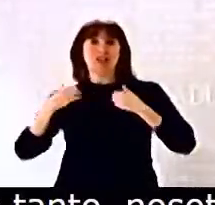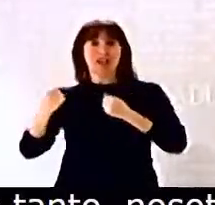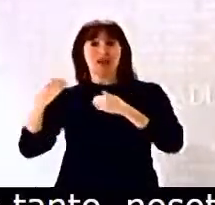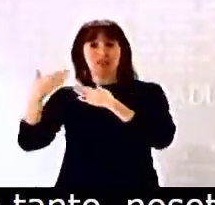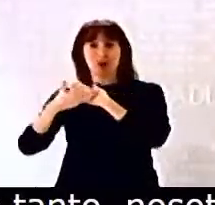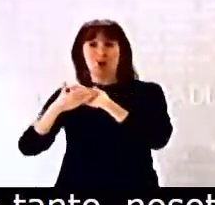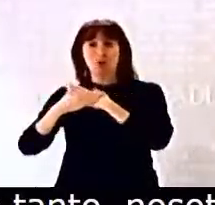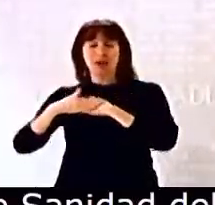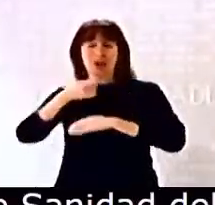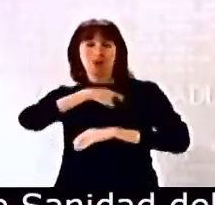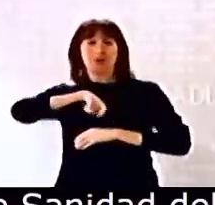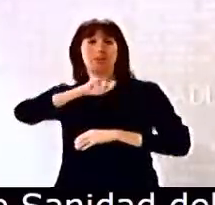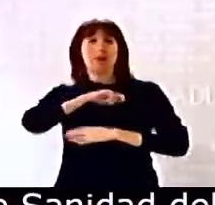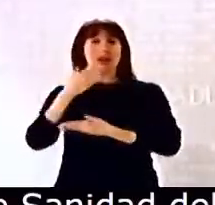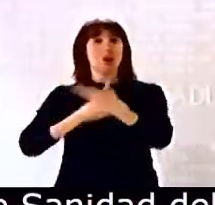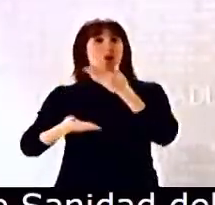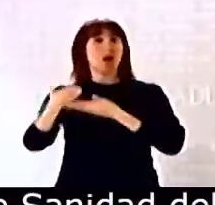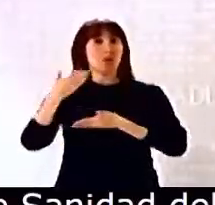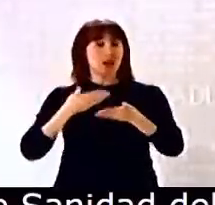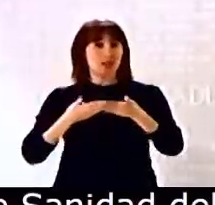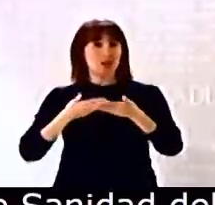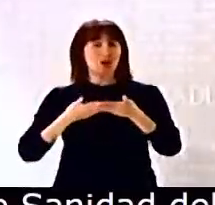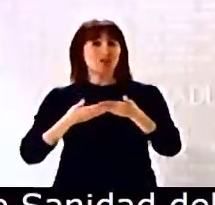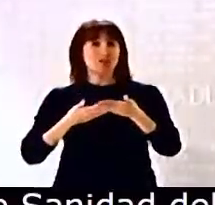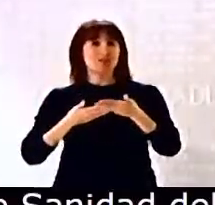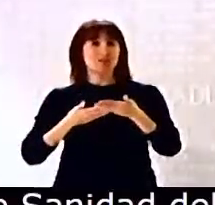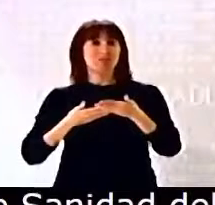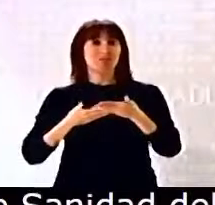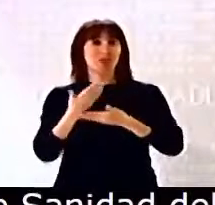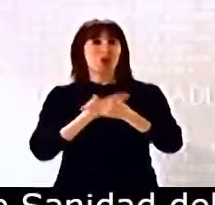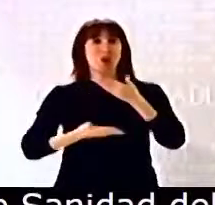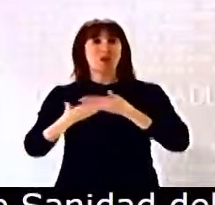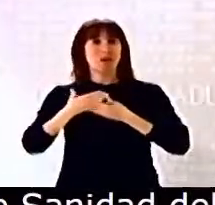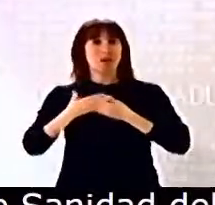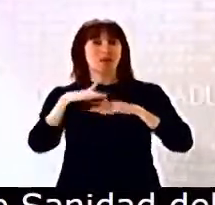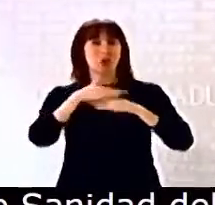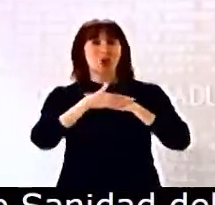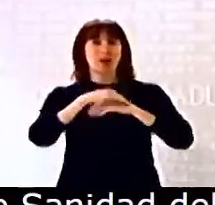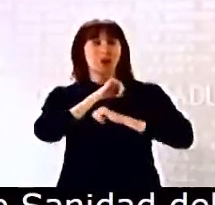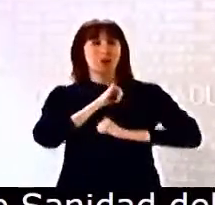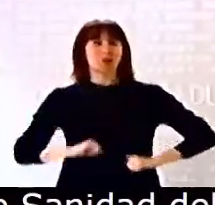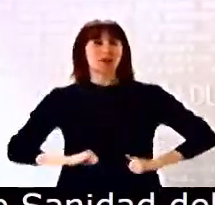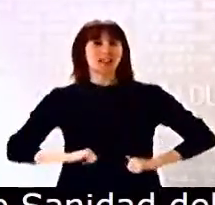España en colaboración con el Gobierno portugués.